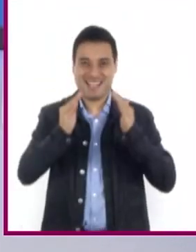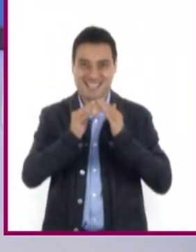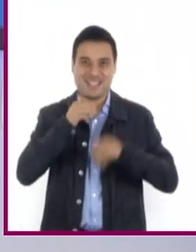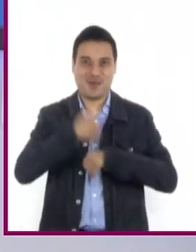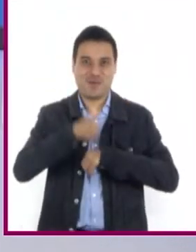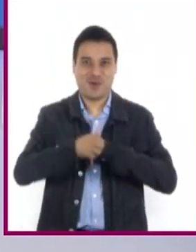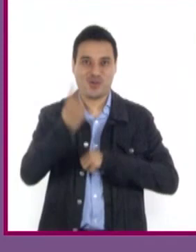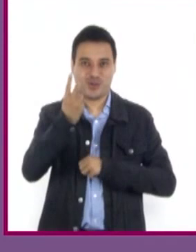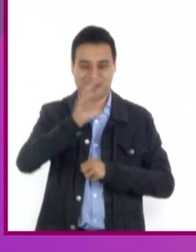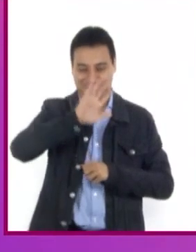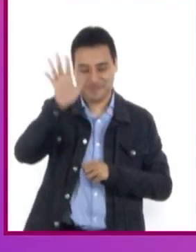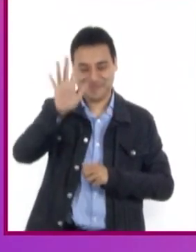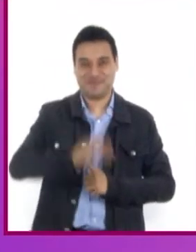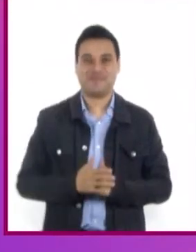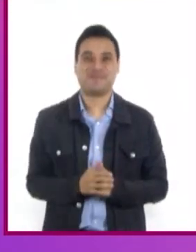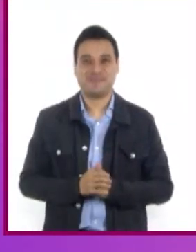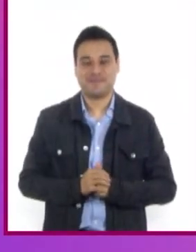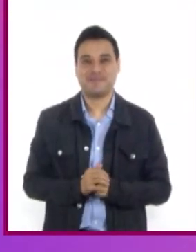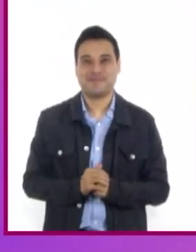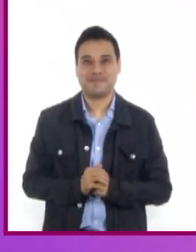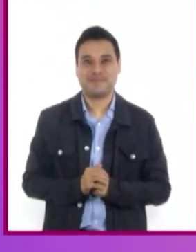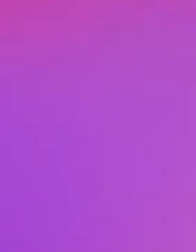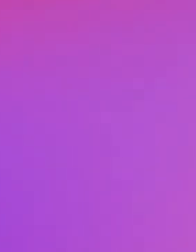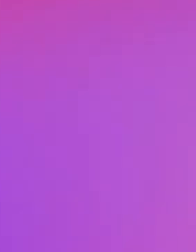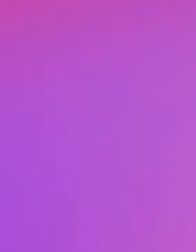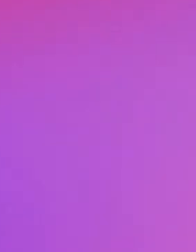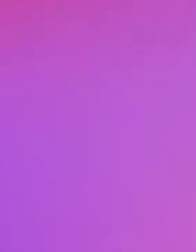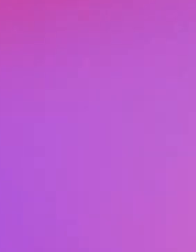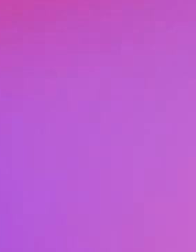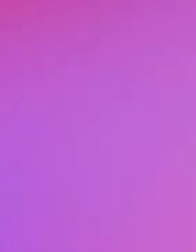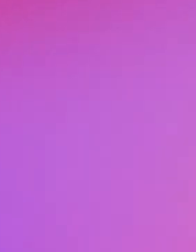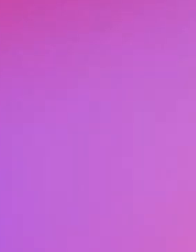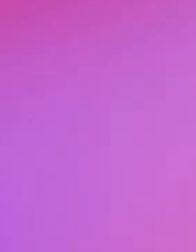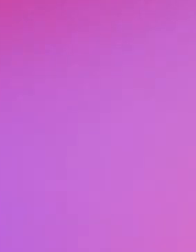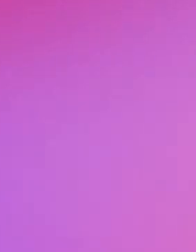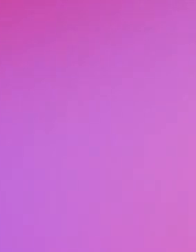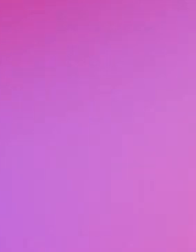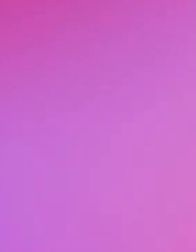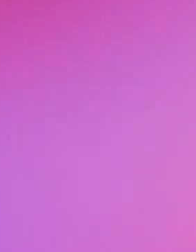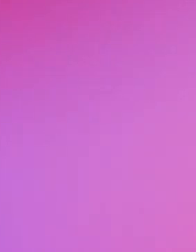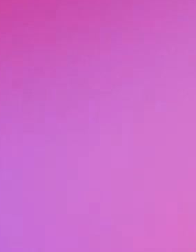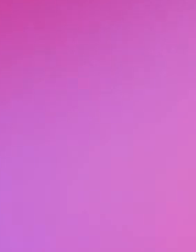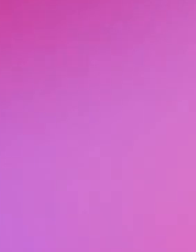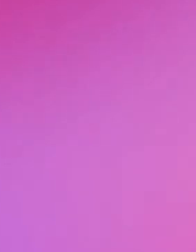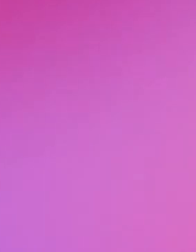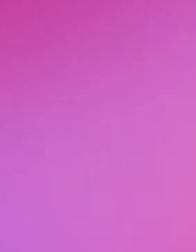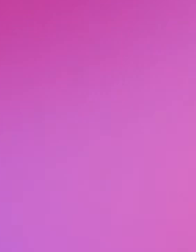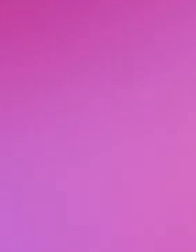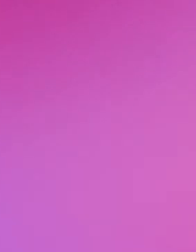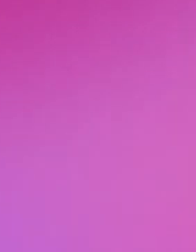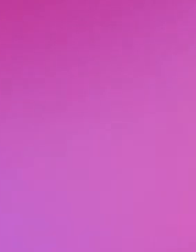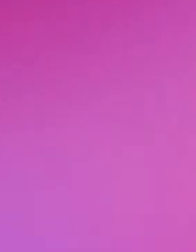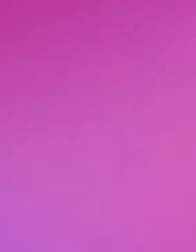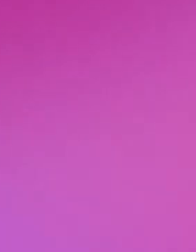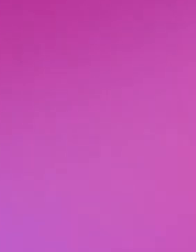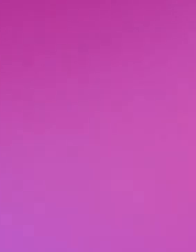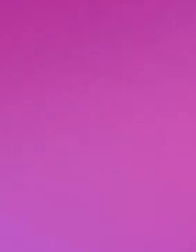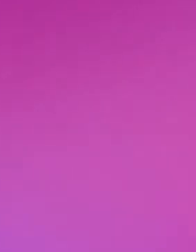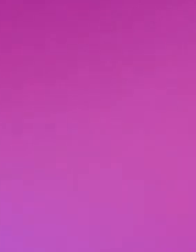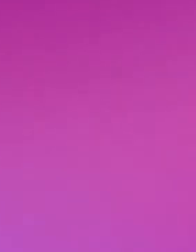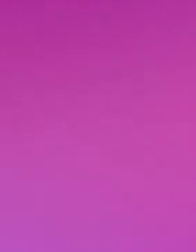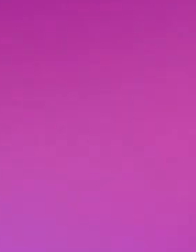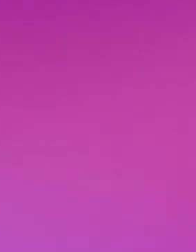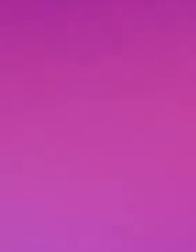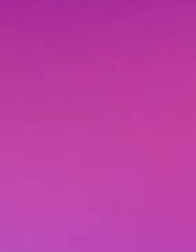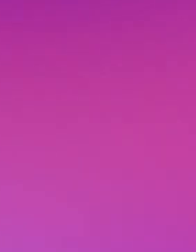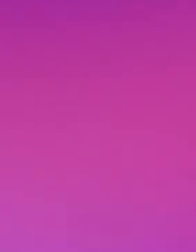2. Si tienes dudas o necesitas ayuda, llama al Centro de Apoyo Pedagógico a Distancia. El número de teléfono